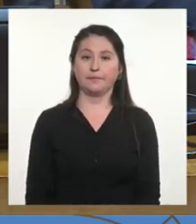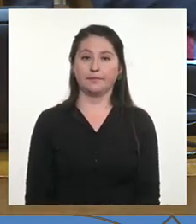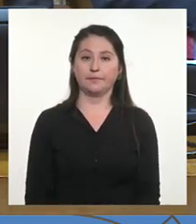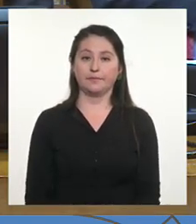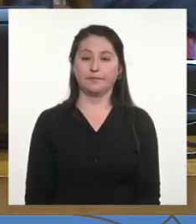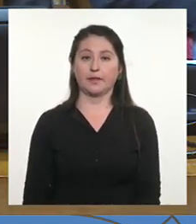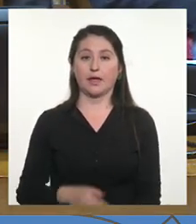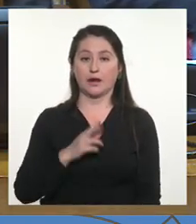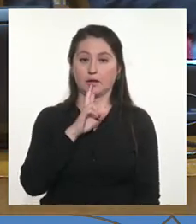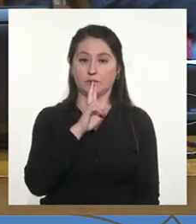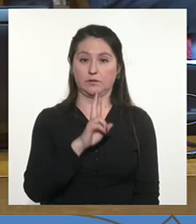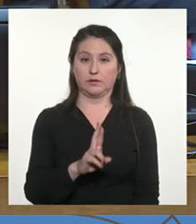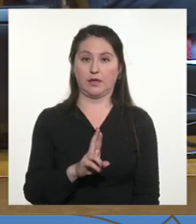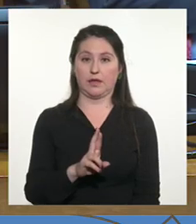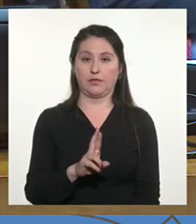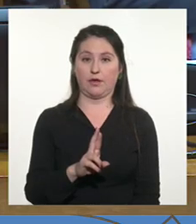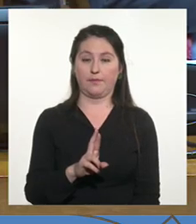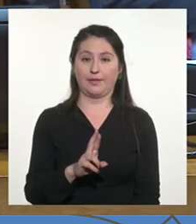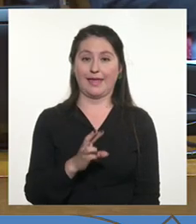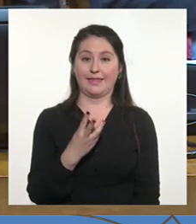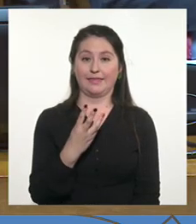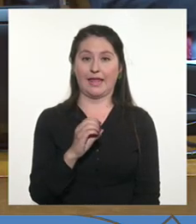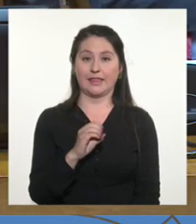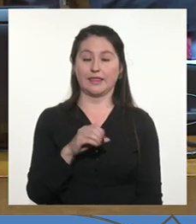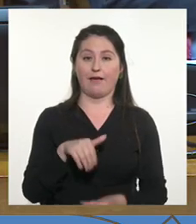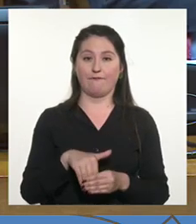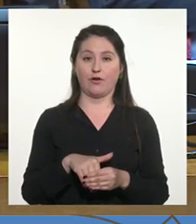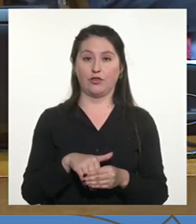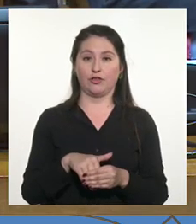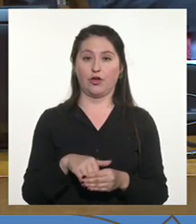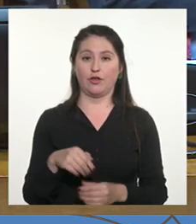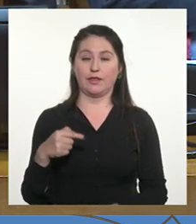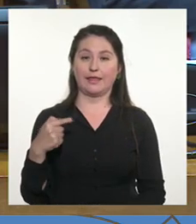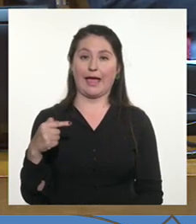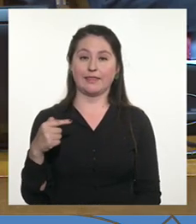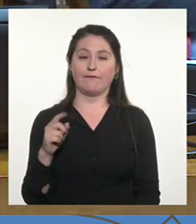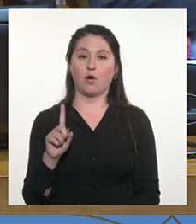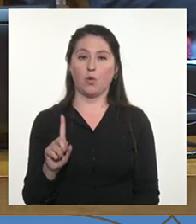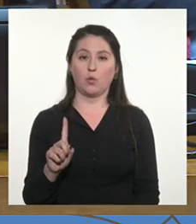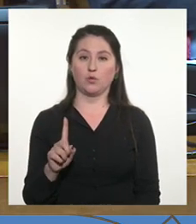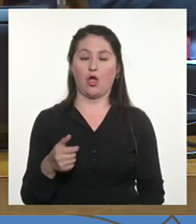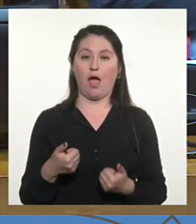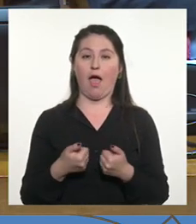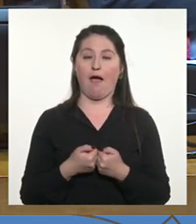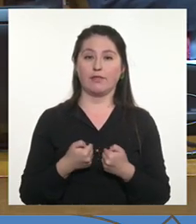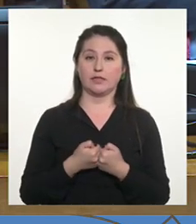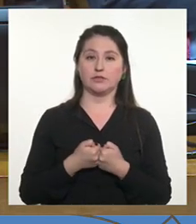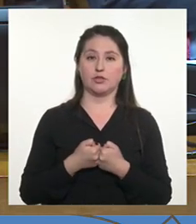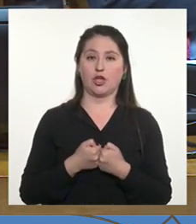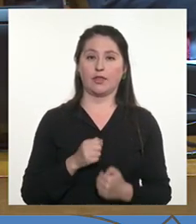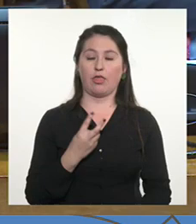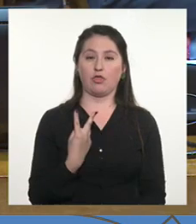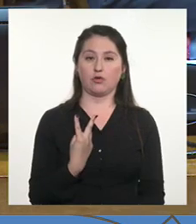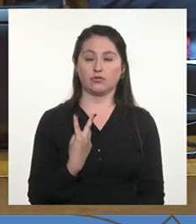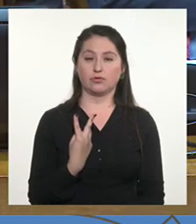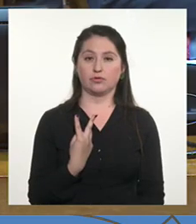resultado por la afirmativa de 30 votos por la negativa 1 abstenciones dos